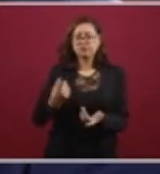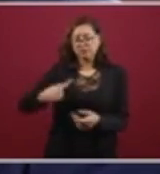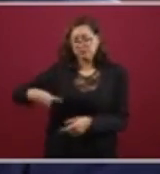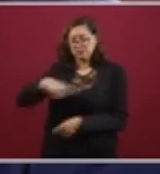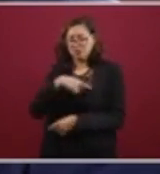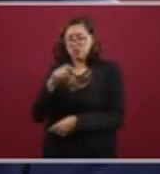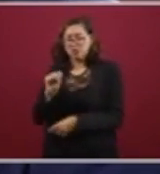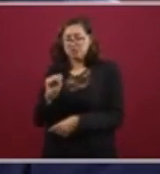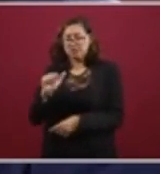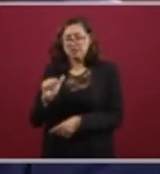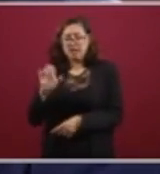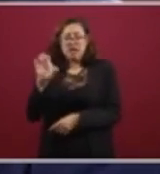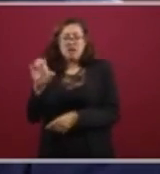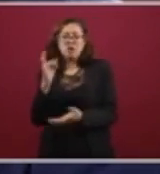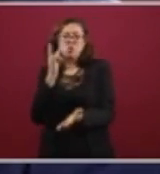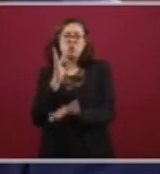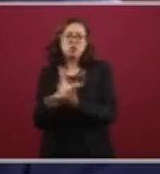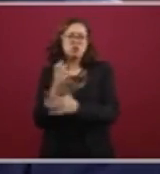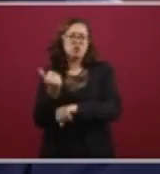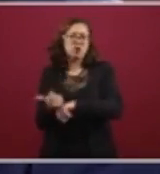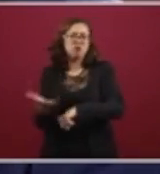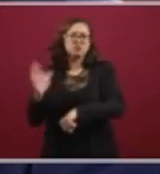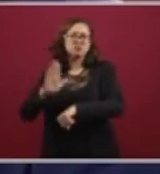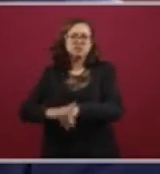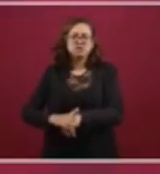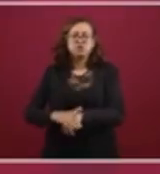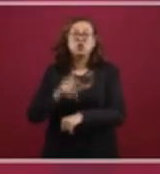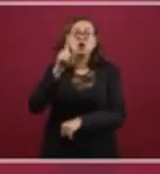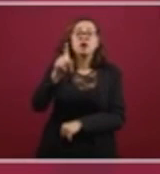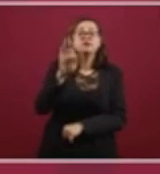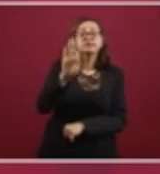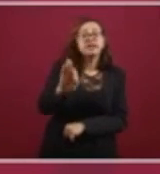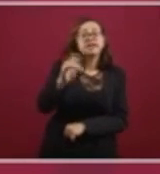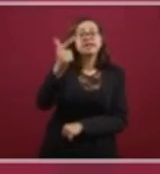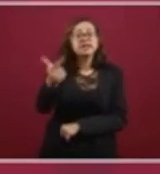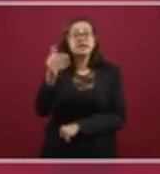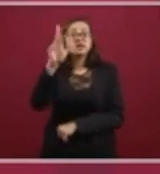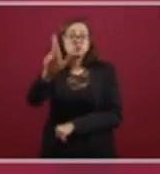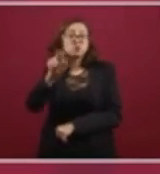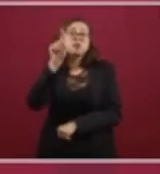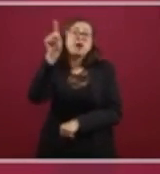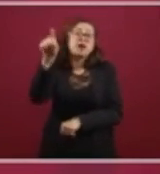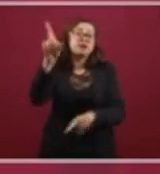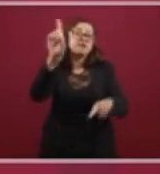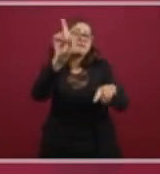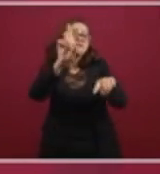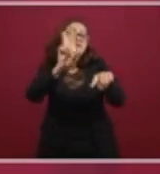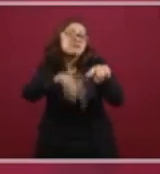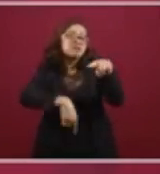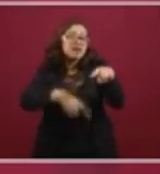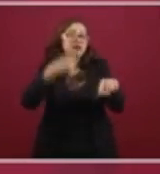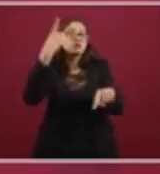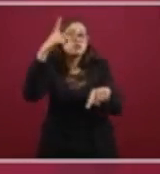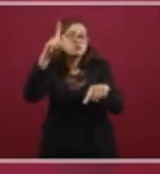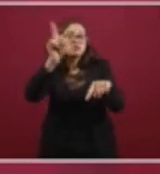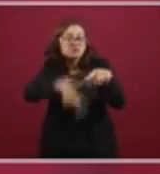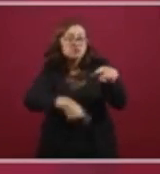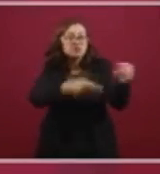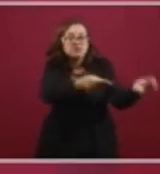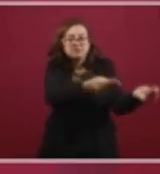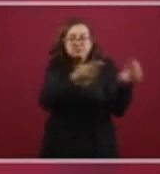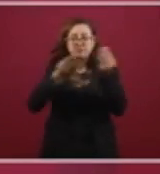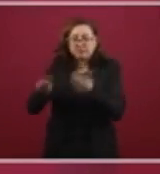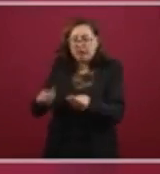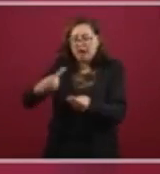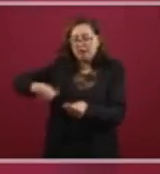los administradores y cuando ya la autoridad nos da la instrucción, la podemos enajenar o vender. En